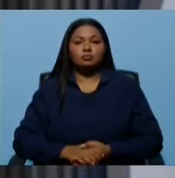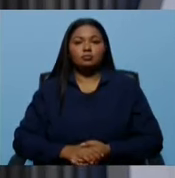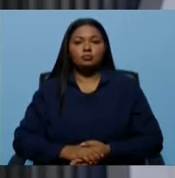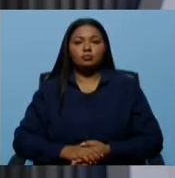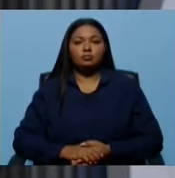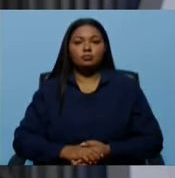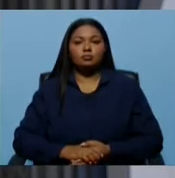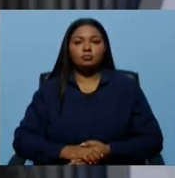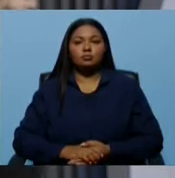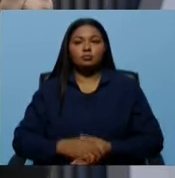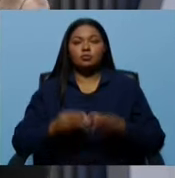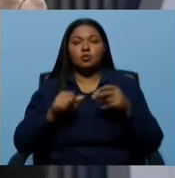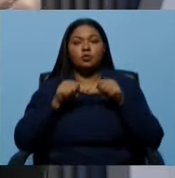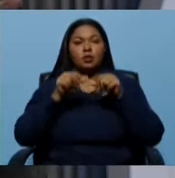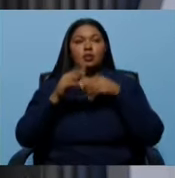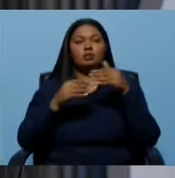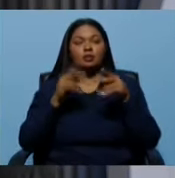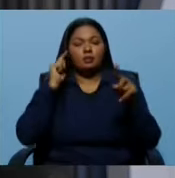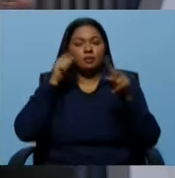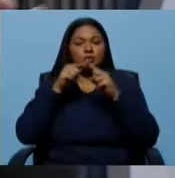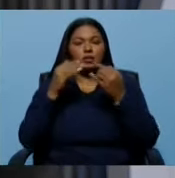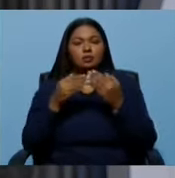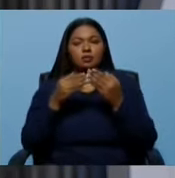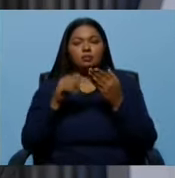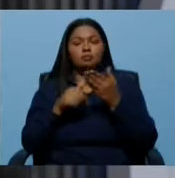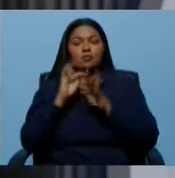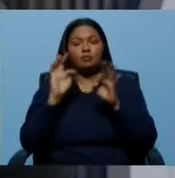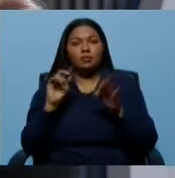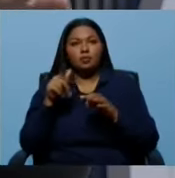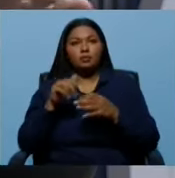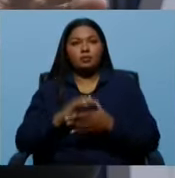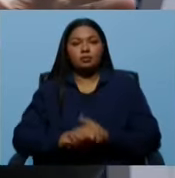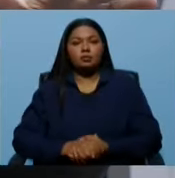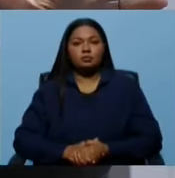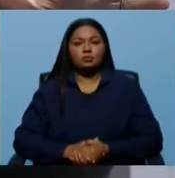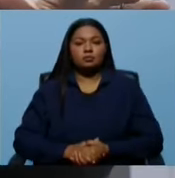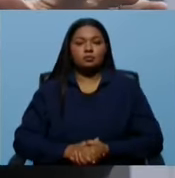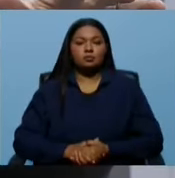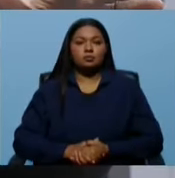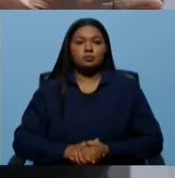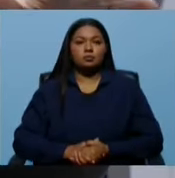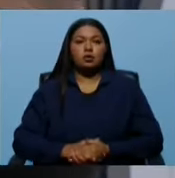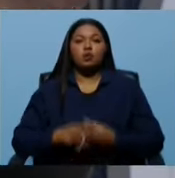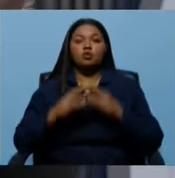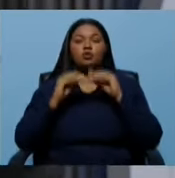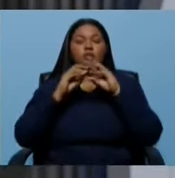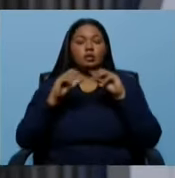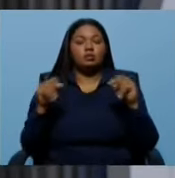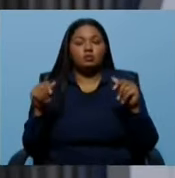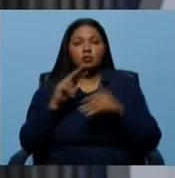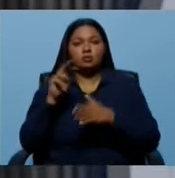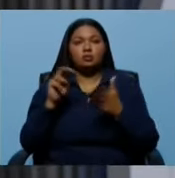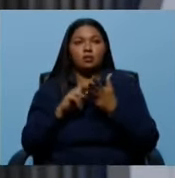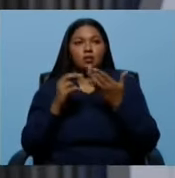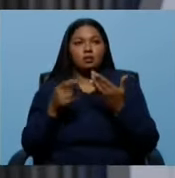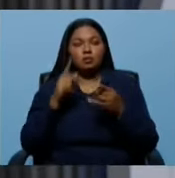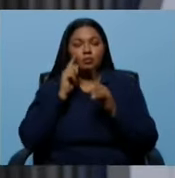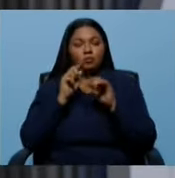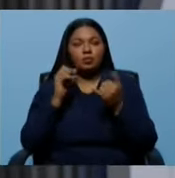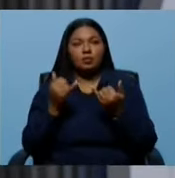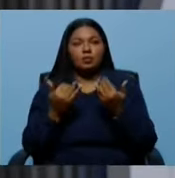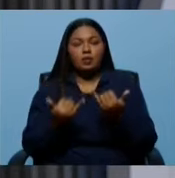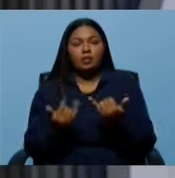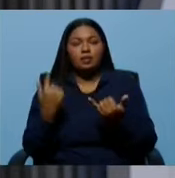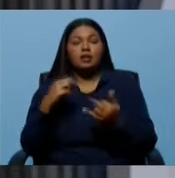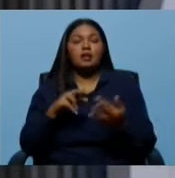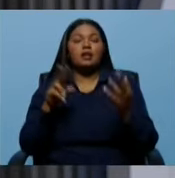asambleas que cargamos georreferenciadas en un gran mapa, en un gran lienzo de todo nuestro territorio nacional. Es decir, si usted está en La Dolorita y cargó